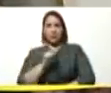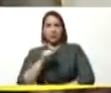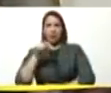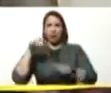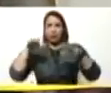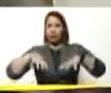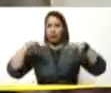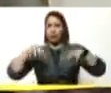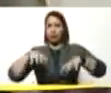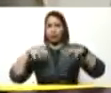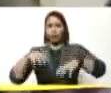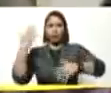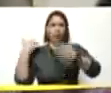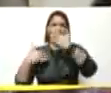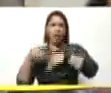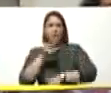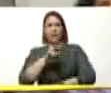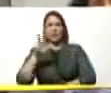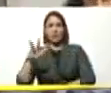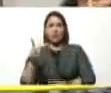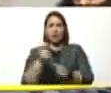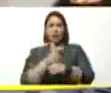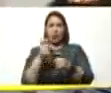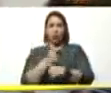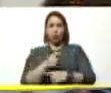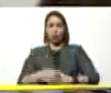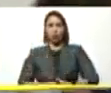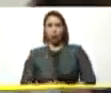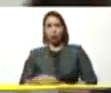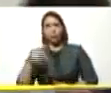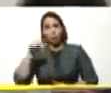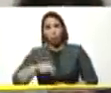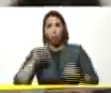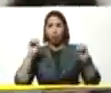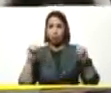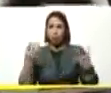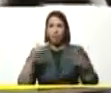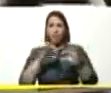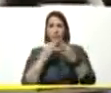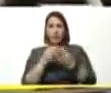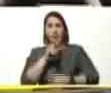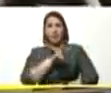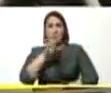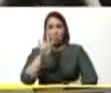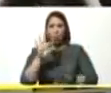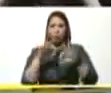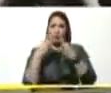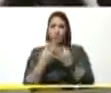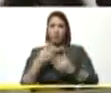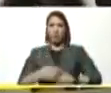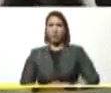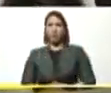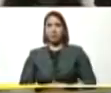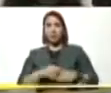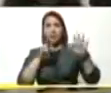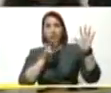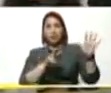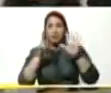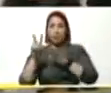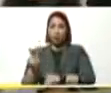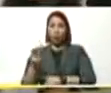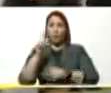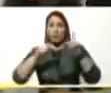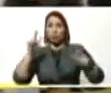vaguada, aquel 23 de agosto, hoy, presidente, están siendo reivindicadas. 24 familias, 72 personas en